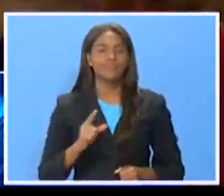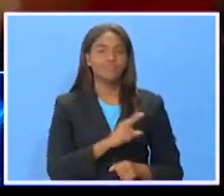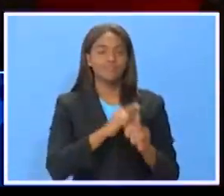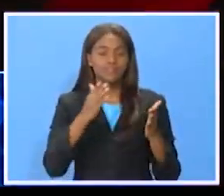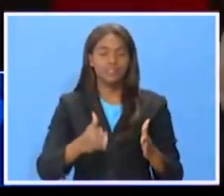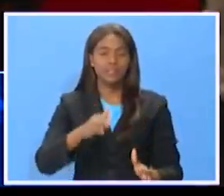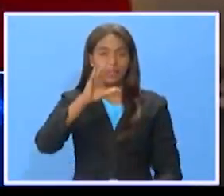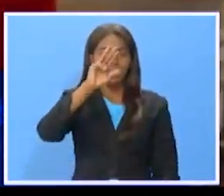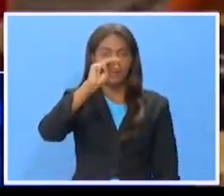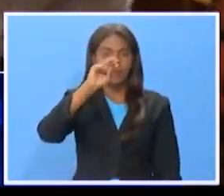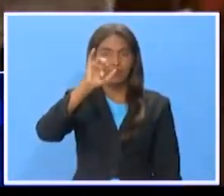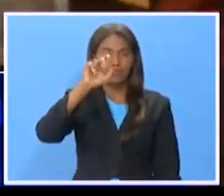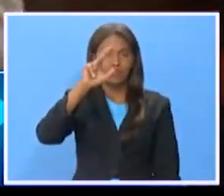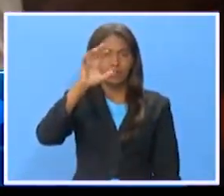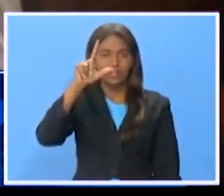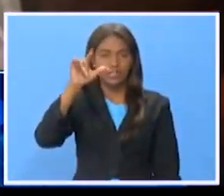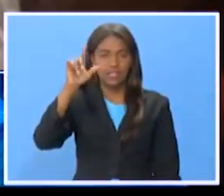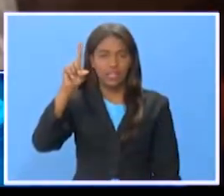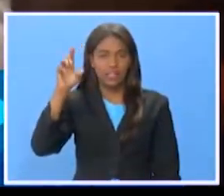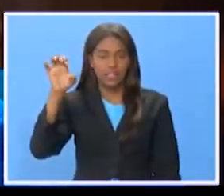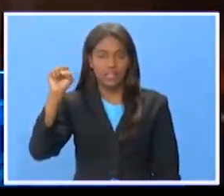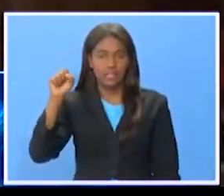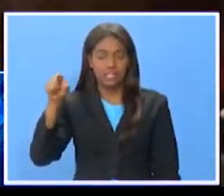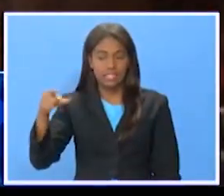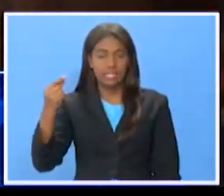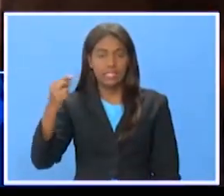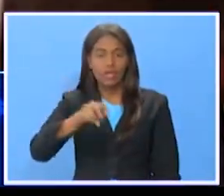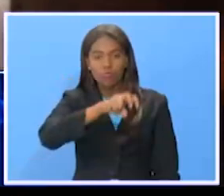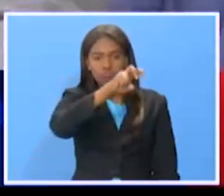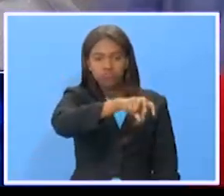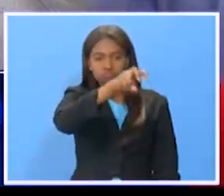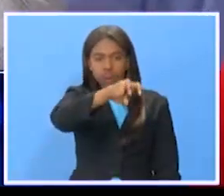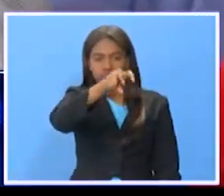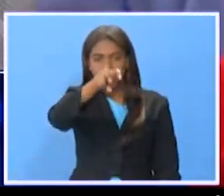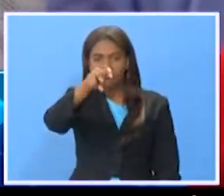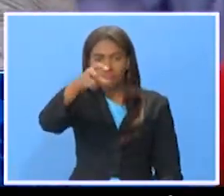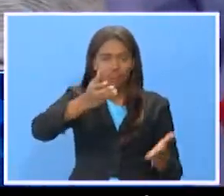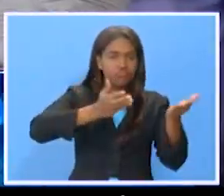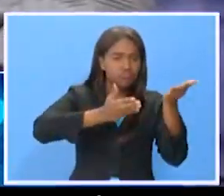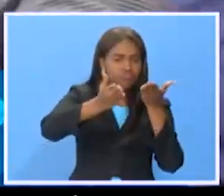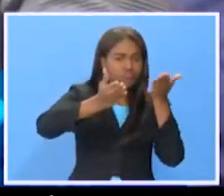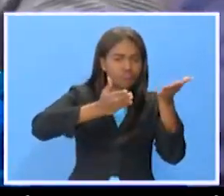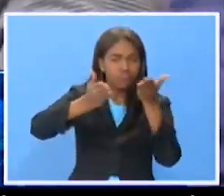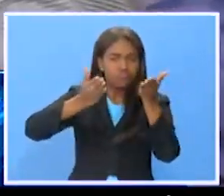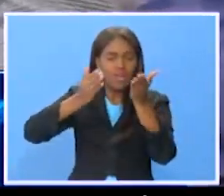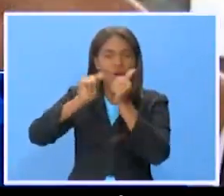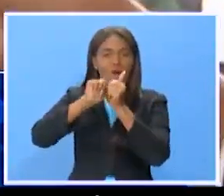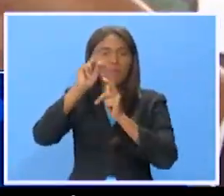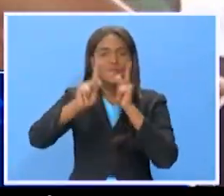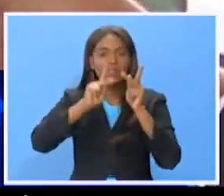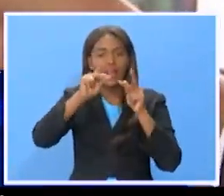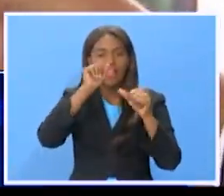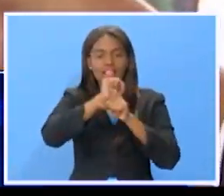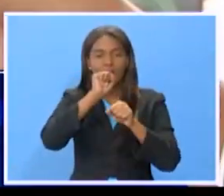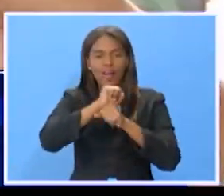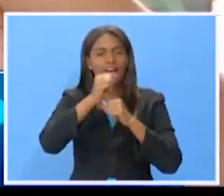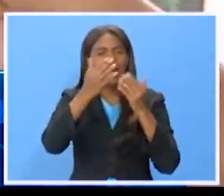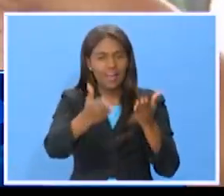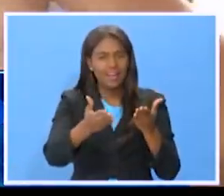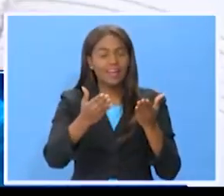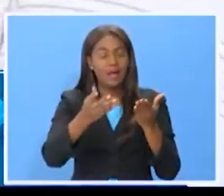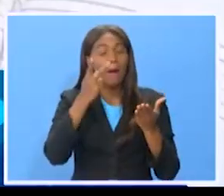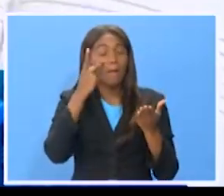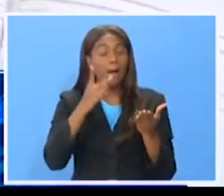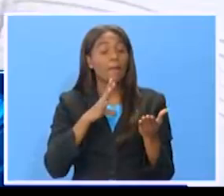Milciades Franjul, donde Antonio Marte recorrió los módulos e intercambió con los productores y expositores,